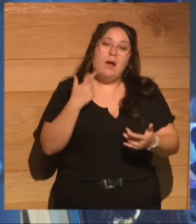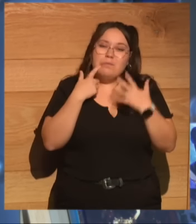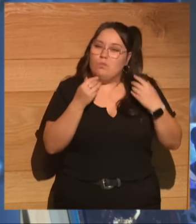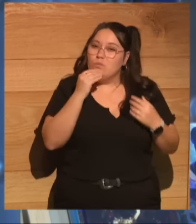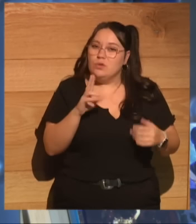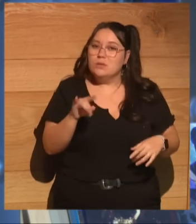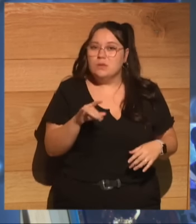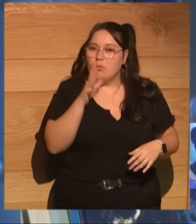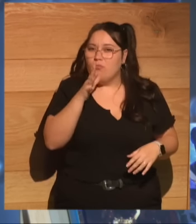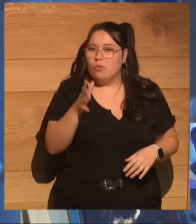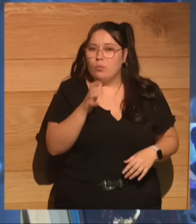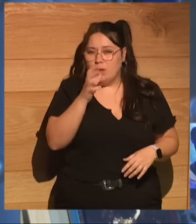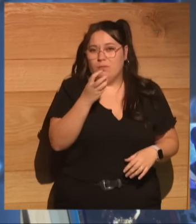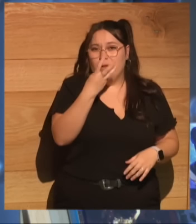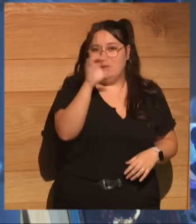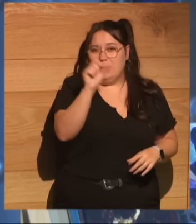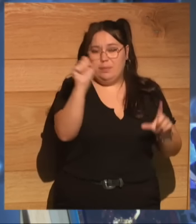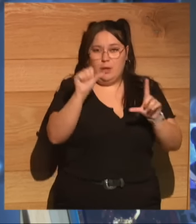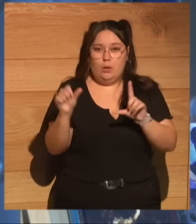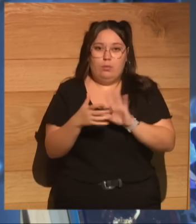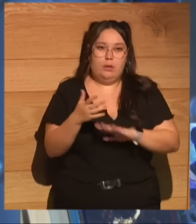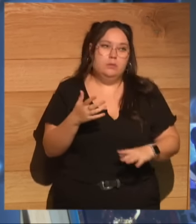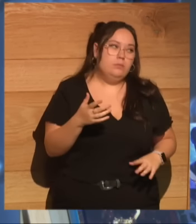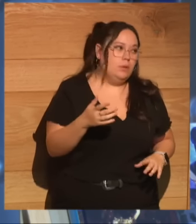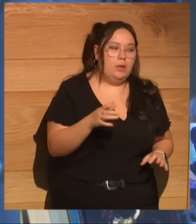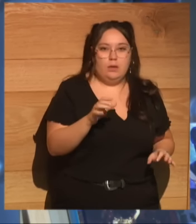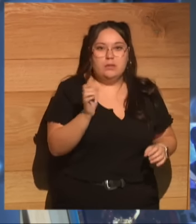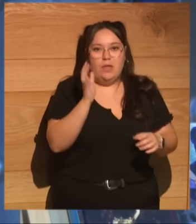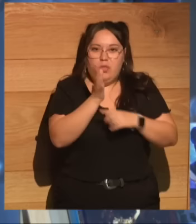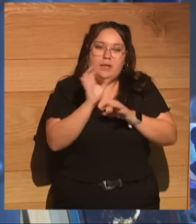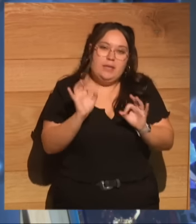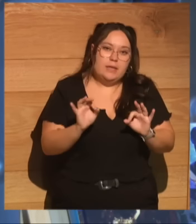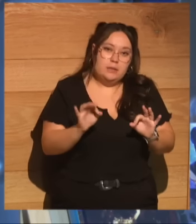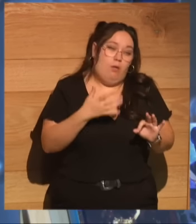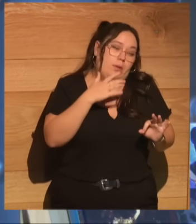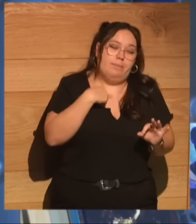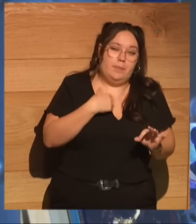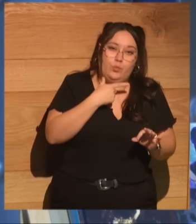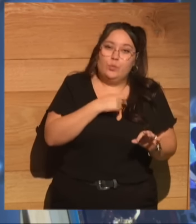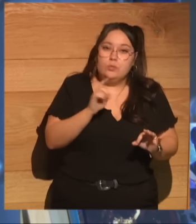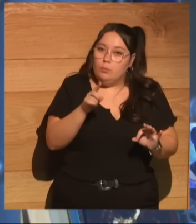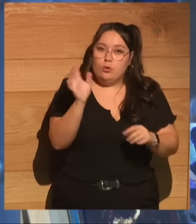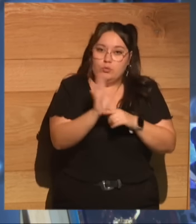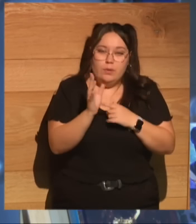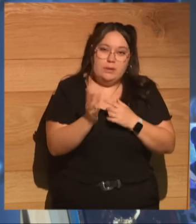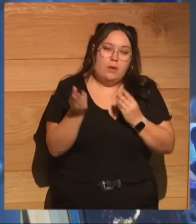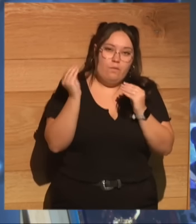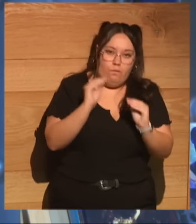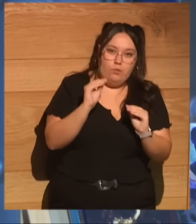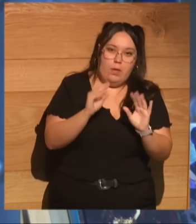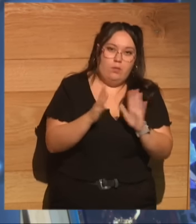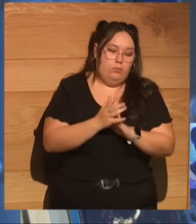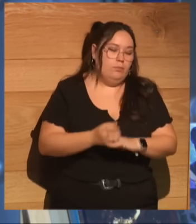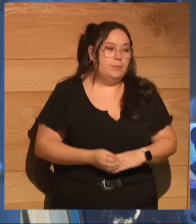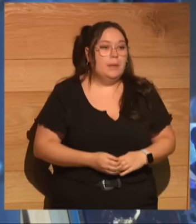y después de 30 películas en su haber, pues ya no podemos decir que no sea un gran cineasta si nos gusta, porque es un cineasta formado, no es un